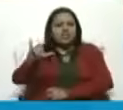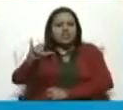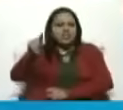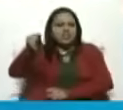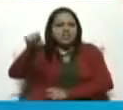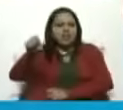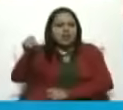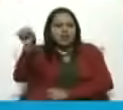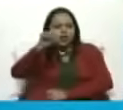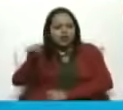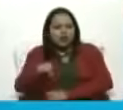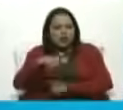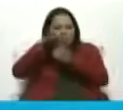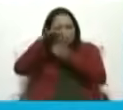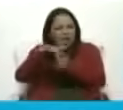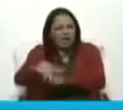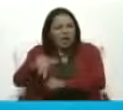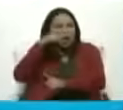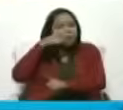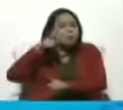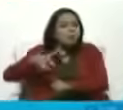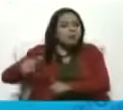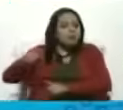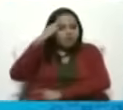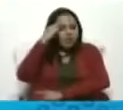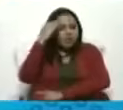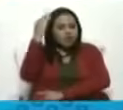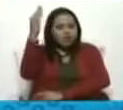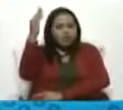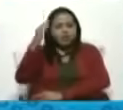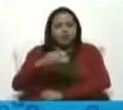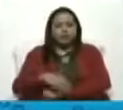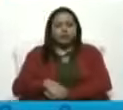Humillaba al pueblo de Dios.